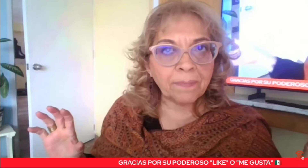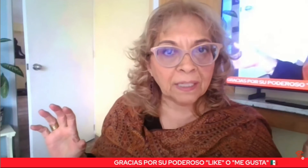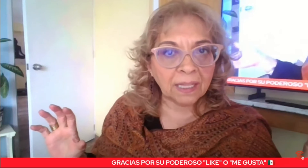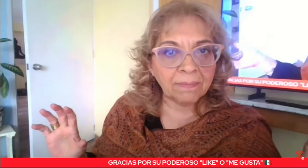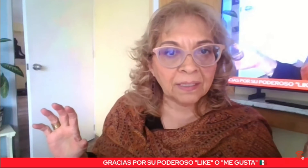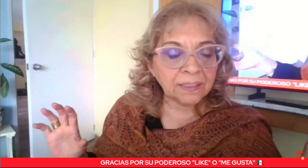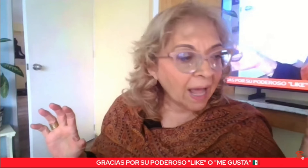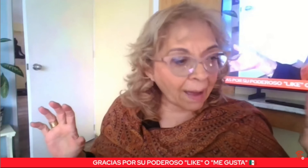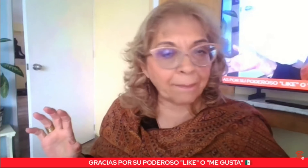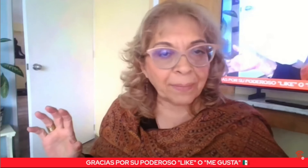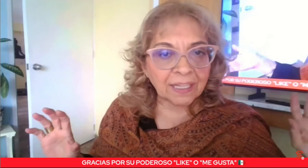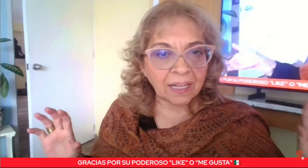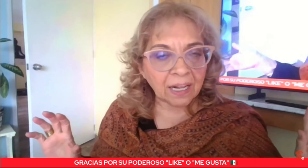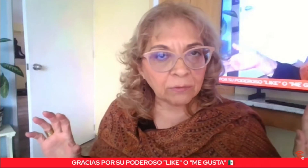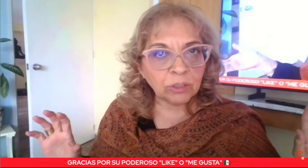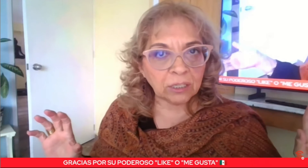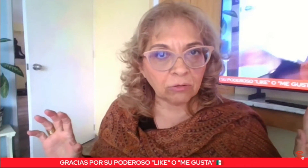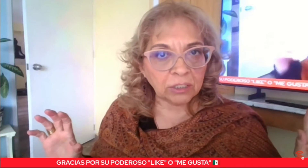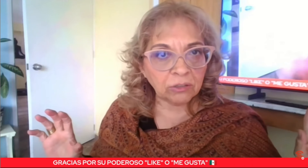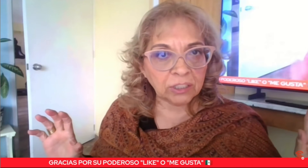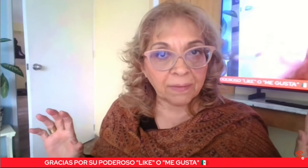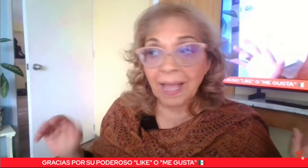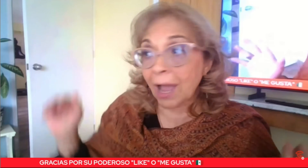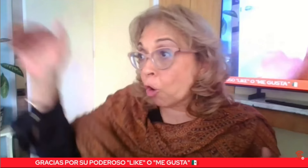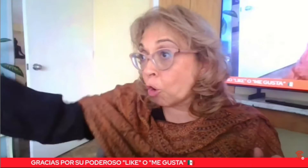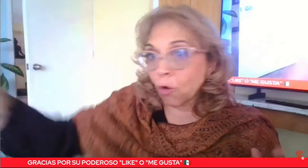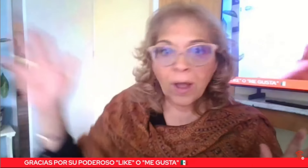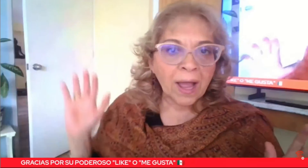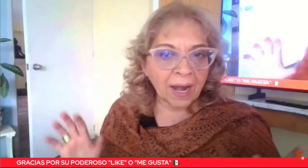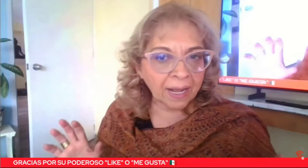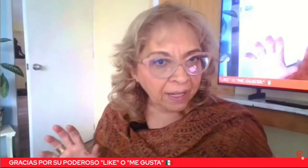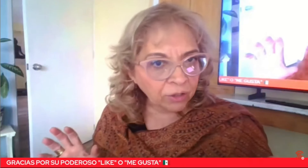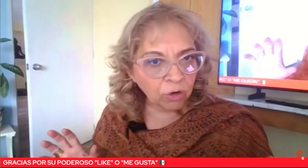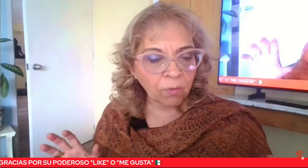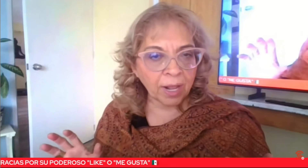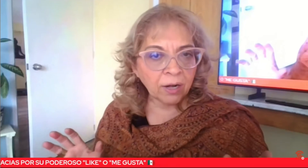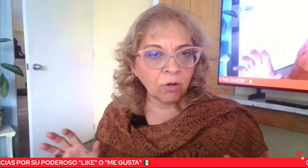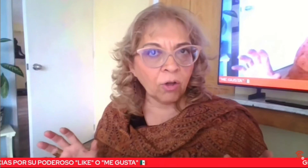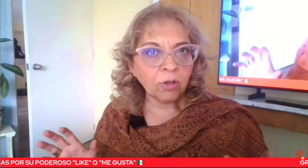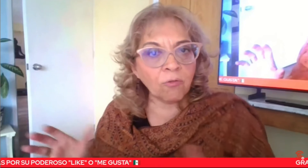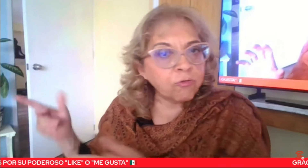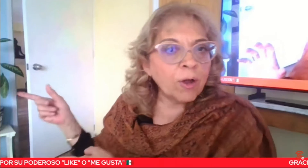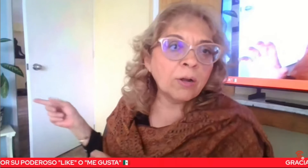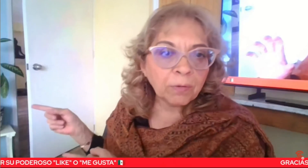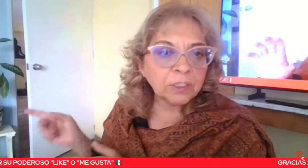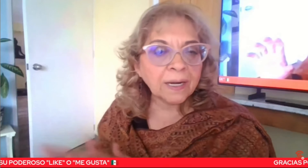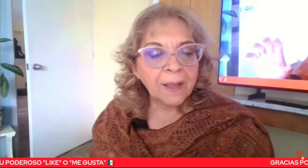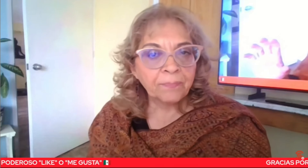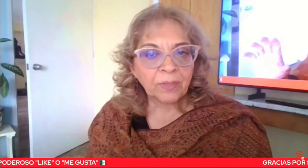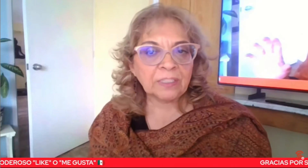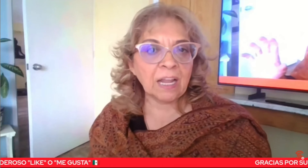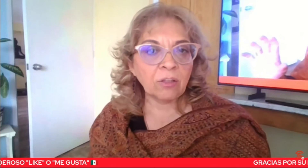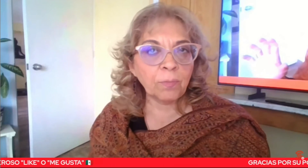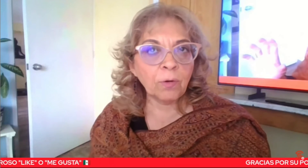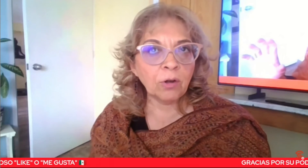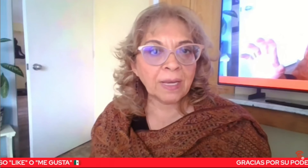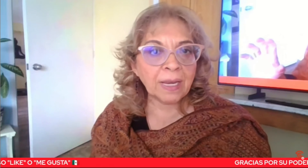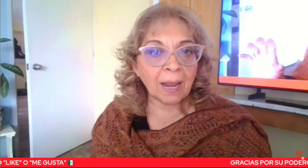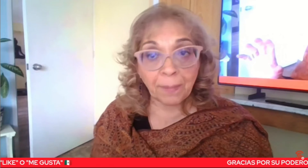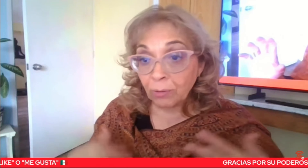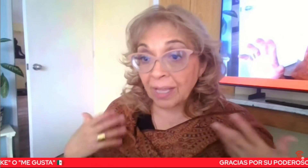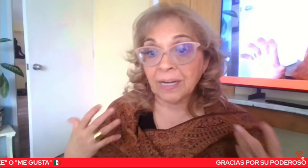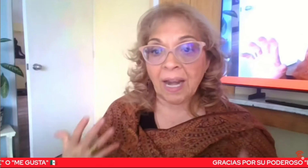Tamaulipas, además, a pesar de las muchas acusaciones que había. O Alejandro Moreno, hoy con fuero por ser senador